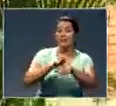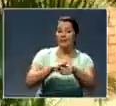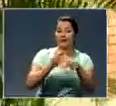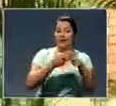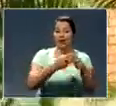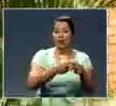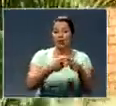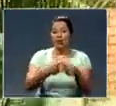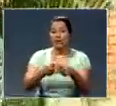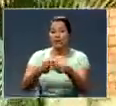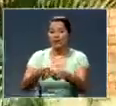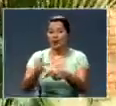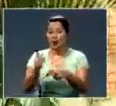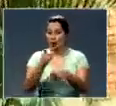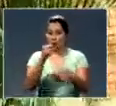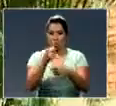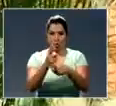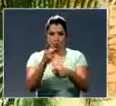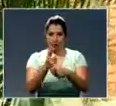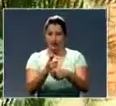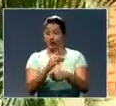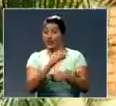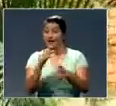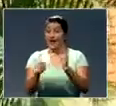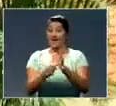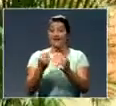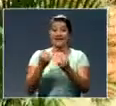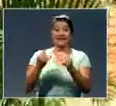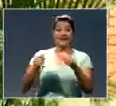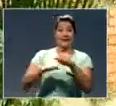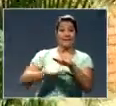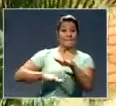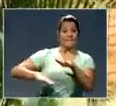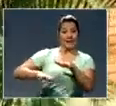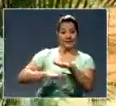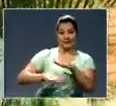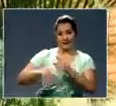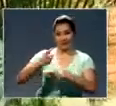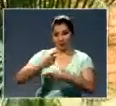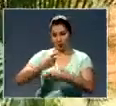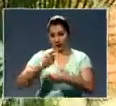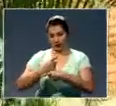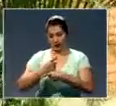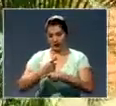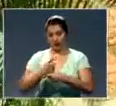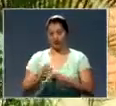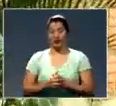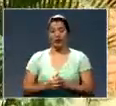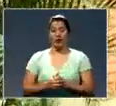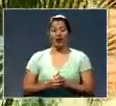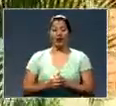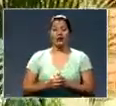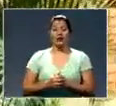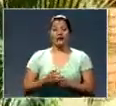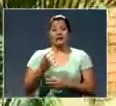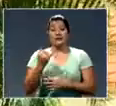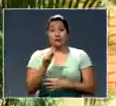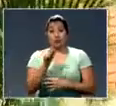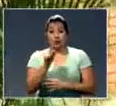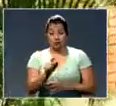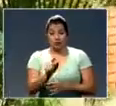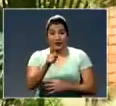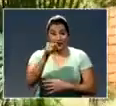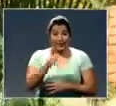y no sustentadas en criterios de idoneidad. Por lo menos si usted tiene que